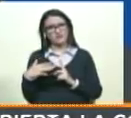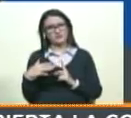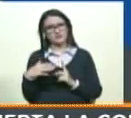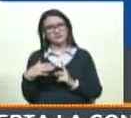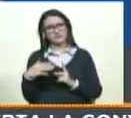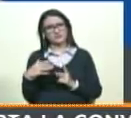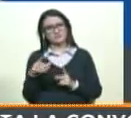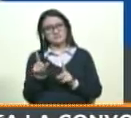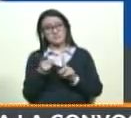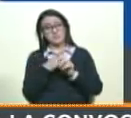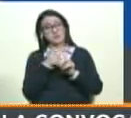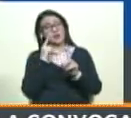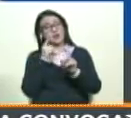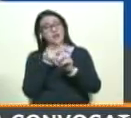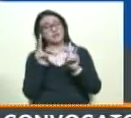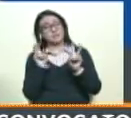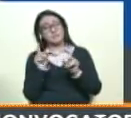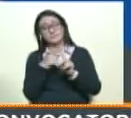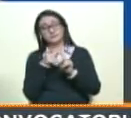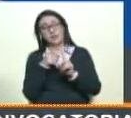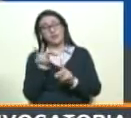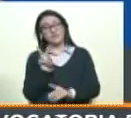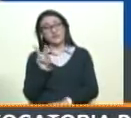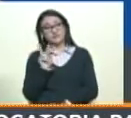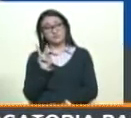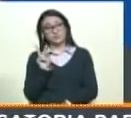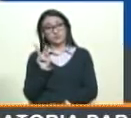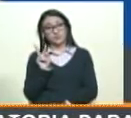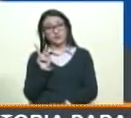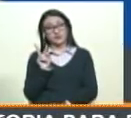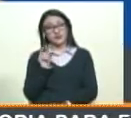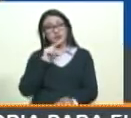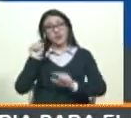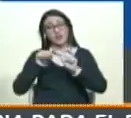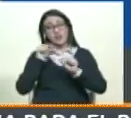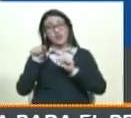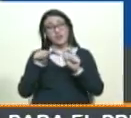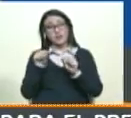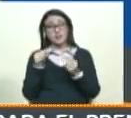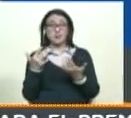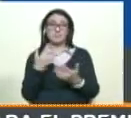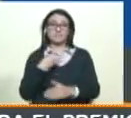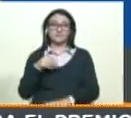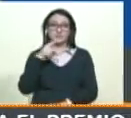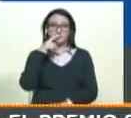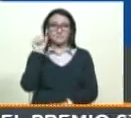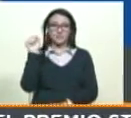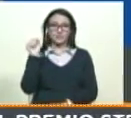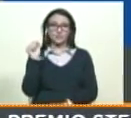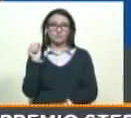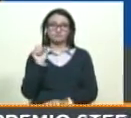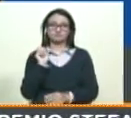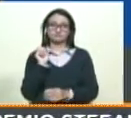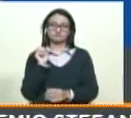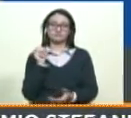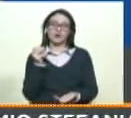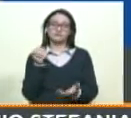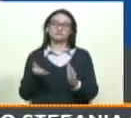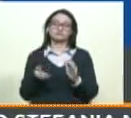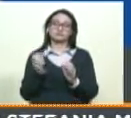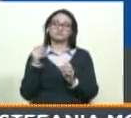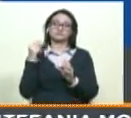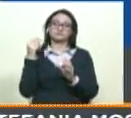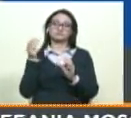centro principal, el tema principal de la Asamblea, el presidente Maduro mandó a su canciller.